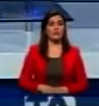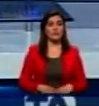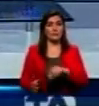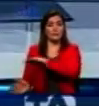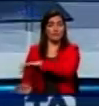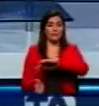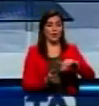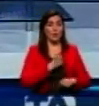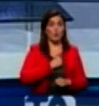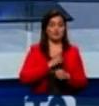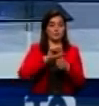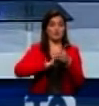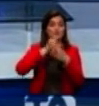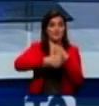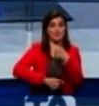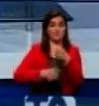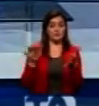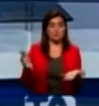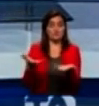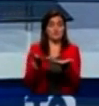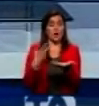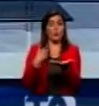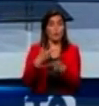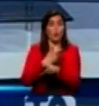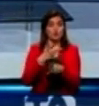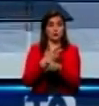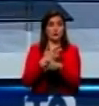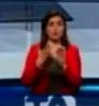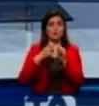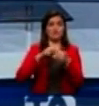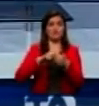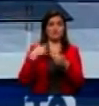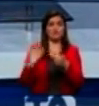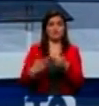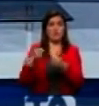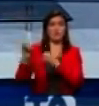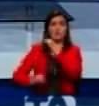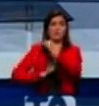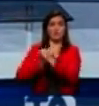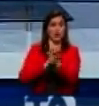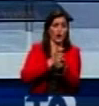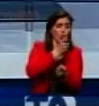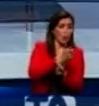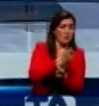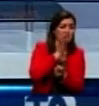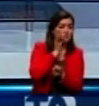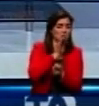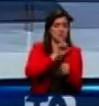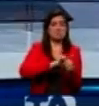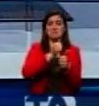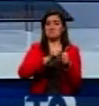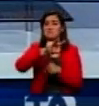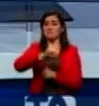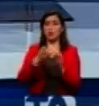Productores y exportadores bananeros aseguran que atraviesan una crisis ante la baja demanda de la fruta en los mercados internacionales. A esto se suman